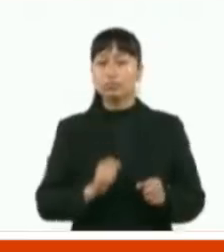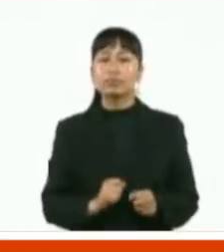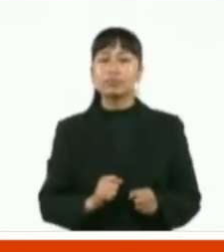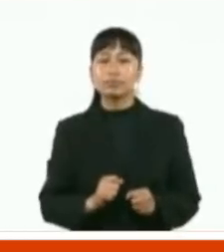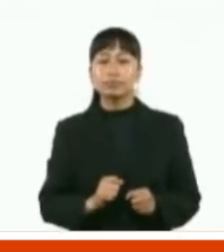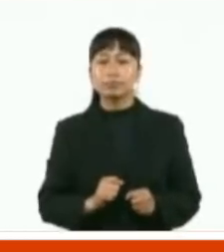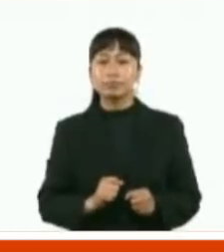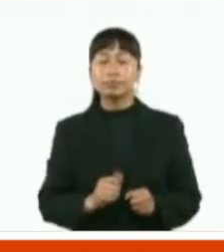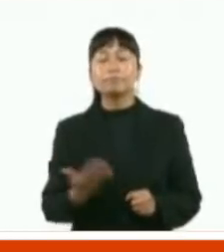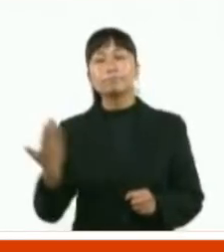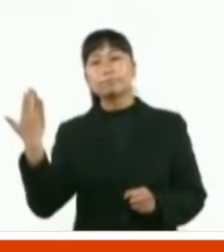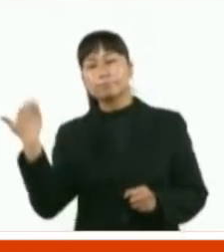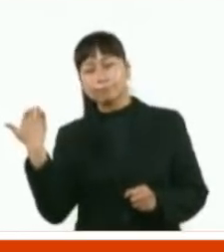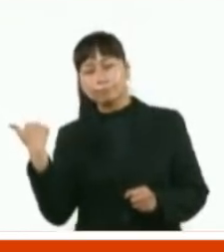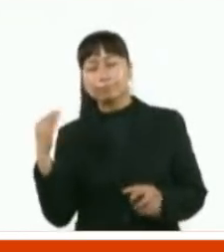mencionado